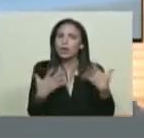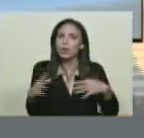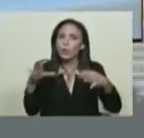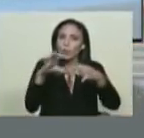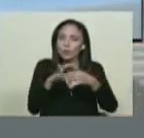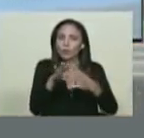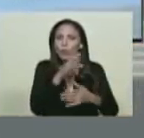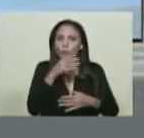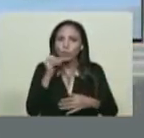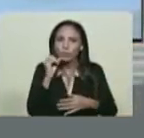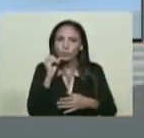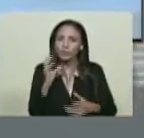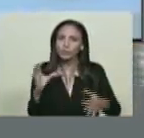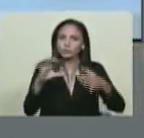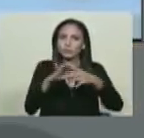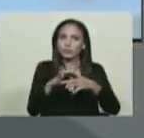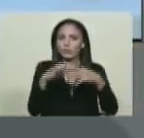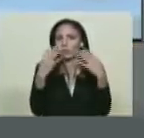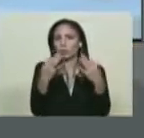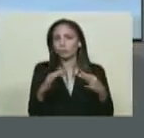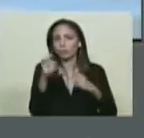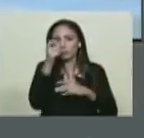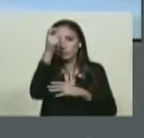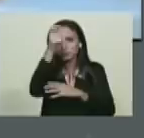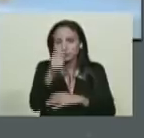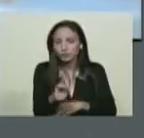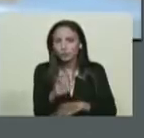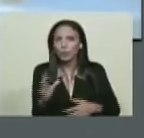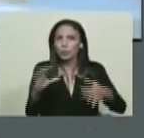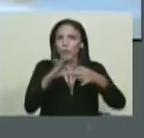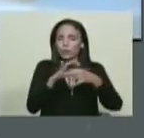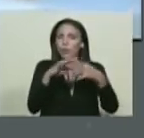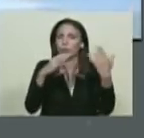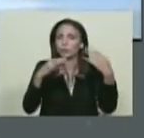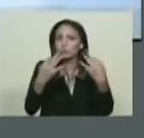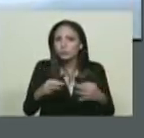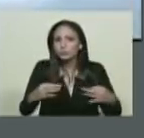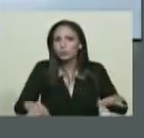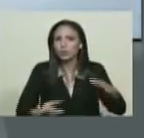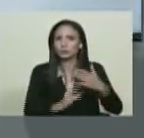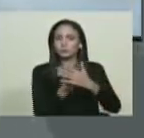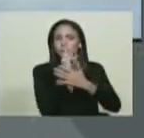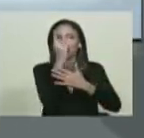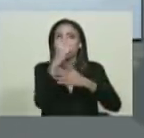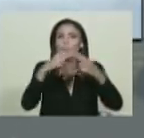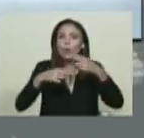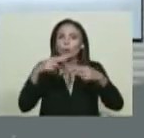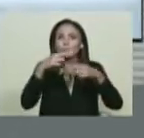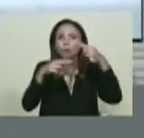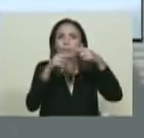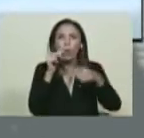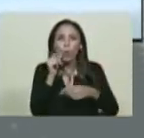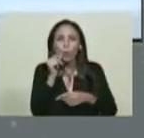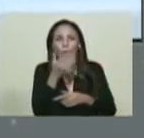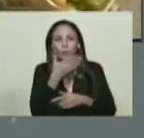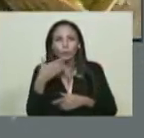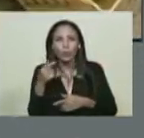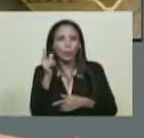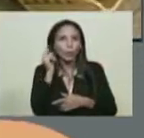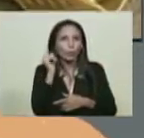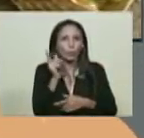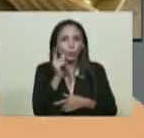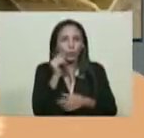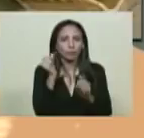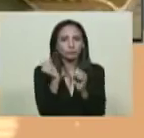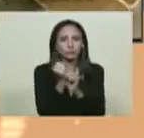la juventud y del ser humano con la naturaleza, para construir el hombre nuevo, la mujer nueva,